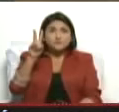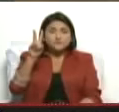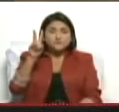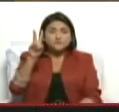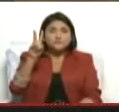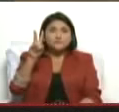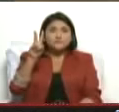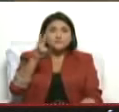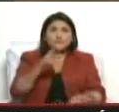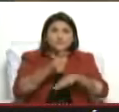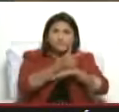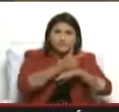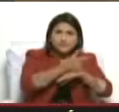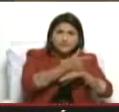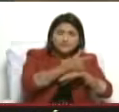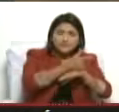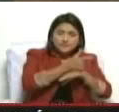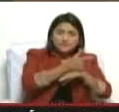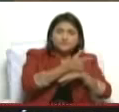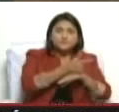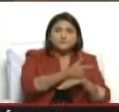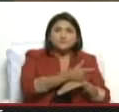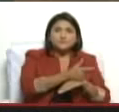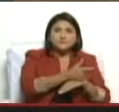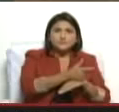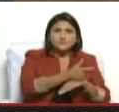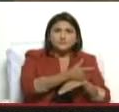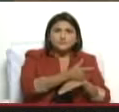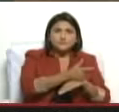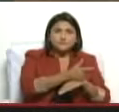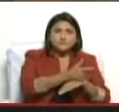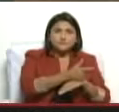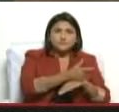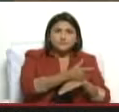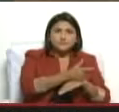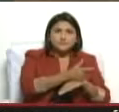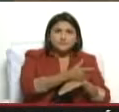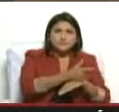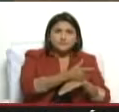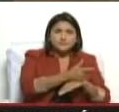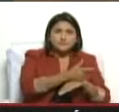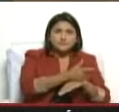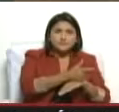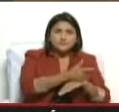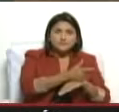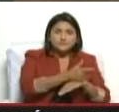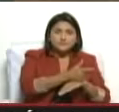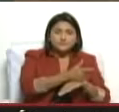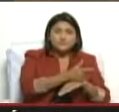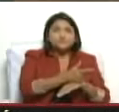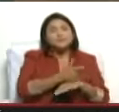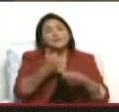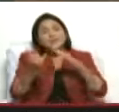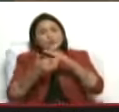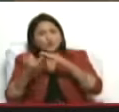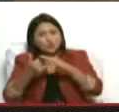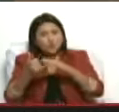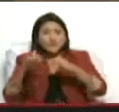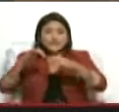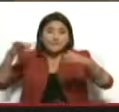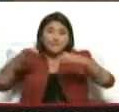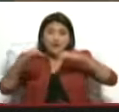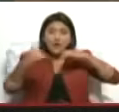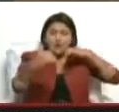ejecutivo yo soy miembro de del poder ciudadano y hay separación de poderes en este país cada quien en su competencia